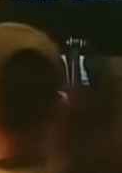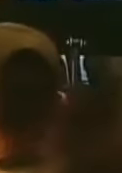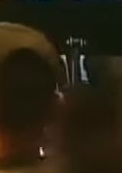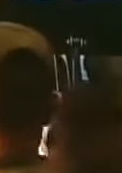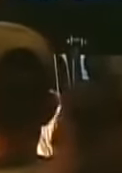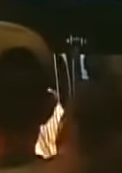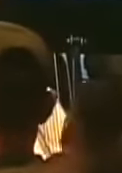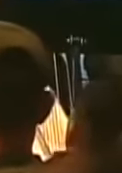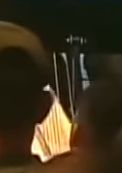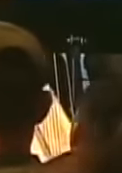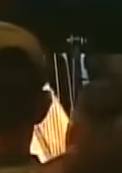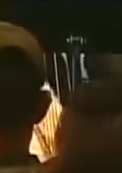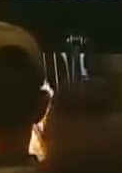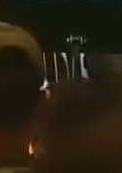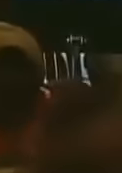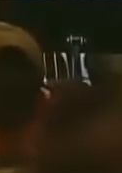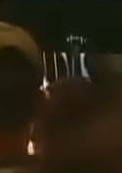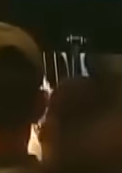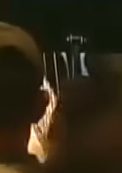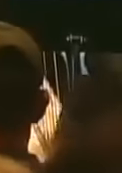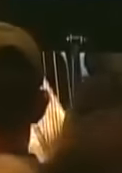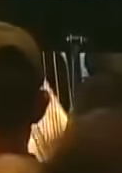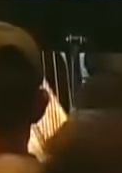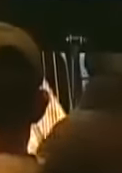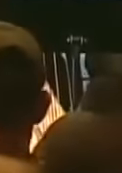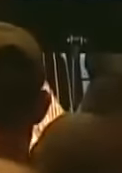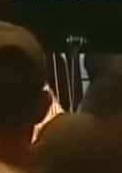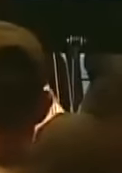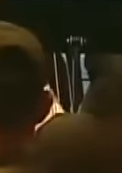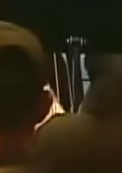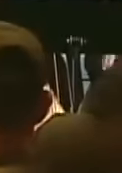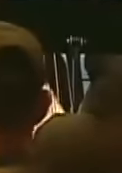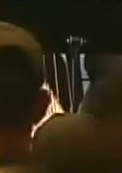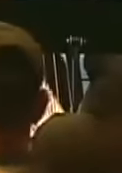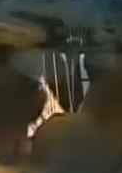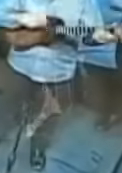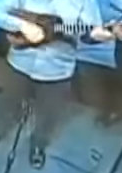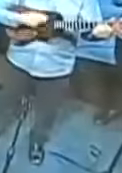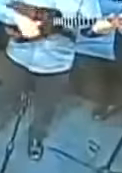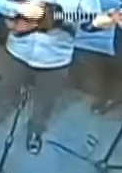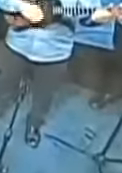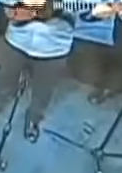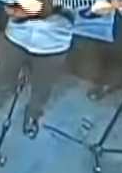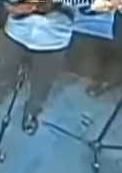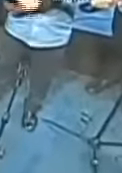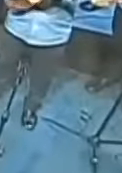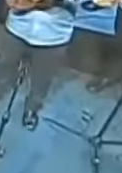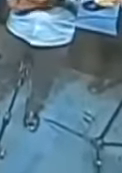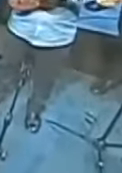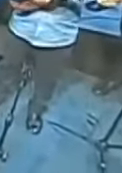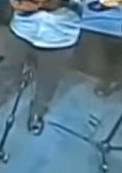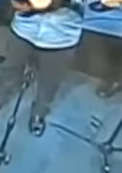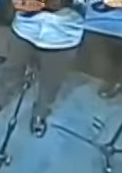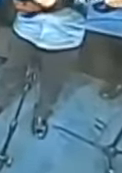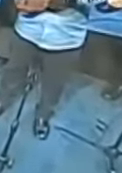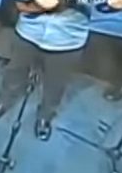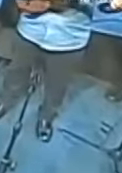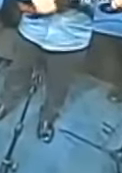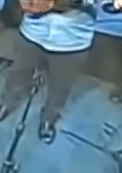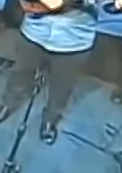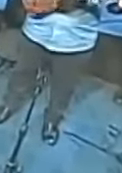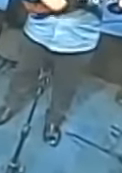Nacional, el doctor Jorge Rodríguez, en este caso también llamaba a todos los sectores de la población a